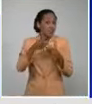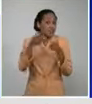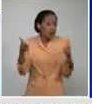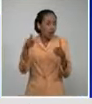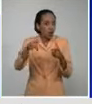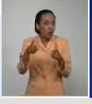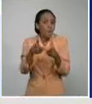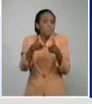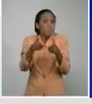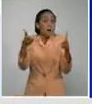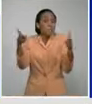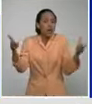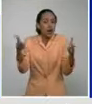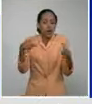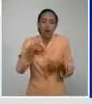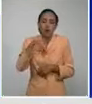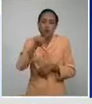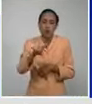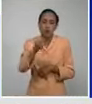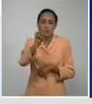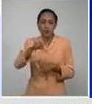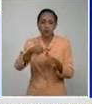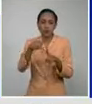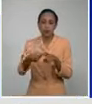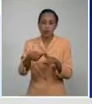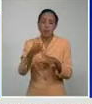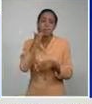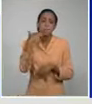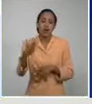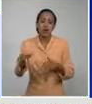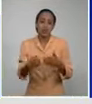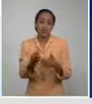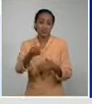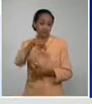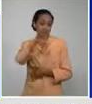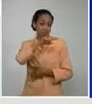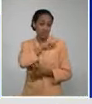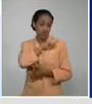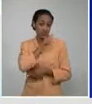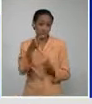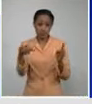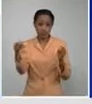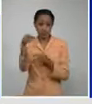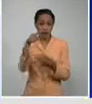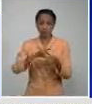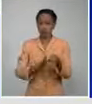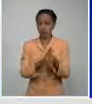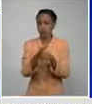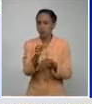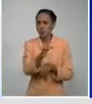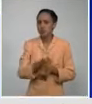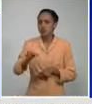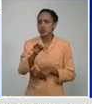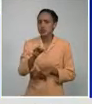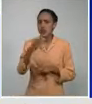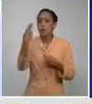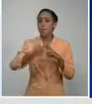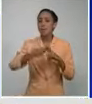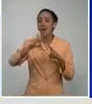casos más que el día de ayer. Y la mayor transmisión, como ha estado ocurriendo desde el principio, en el municipio Bayamo,